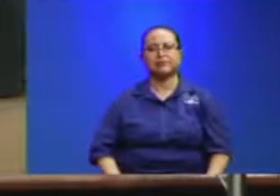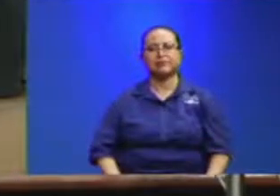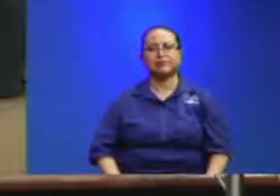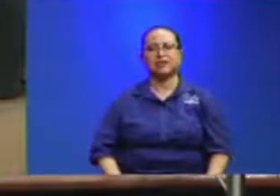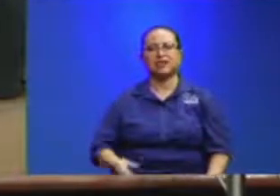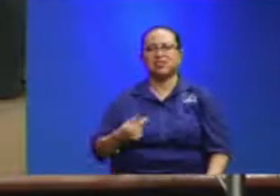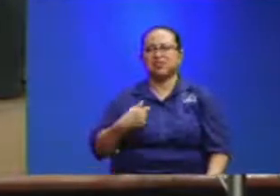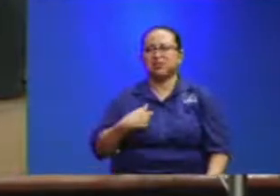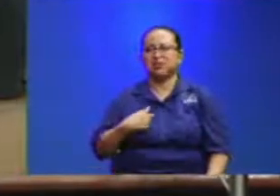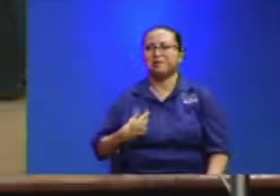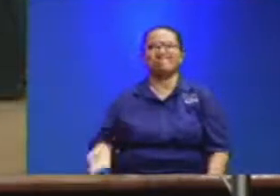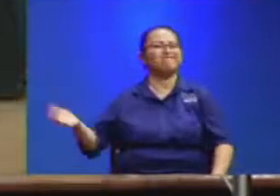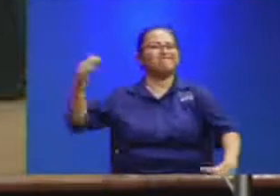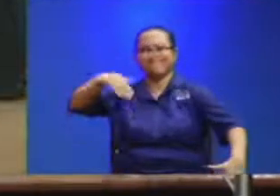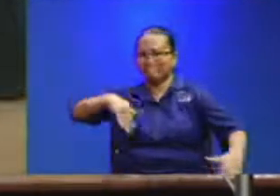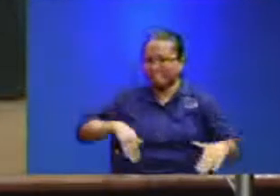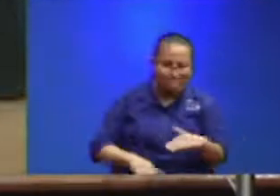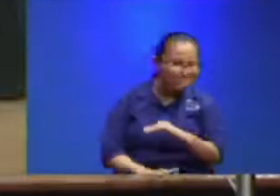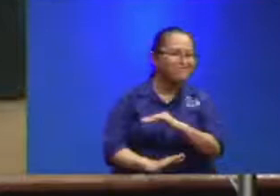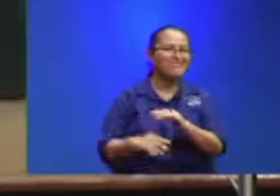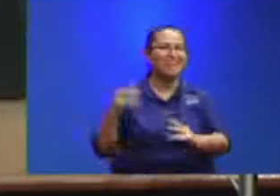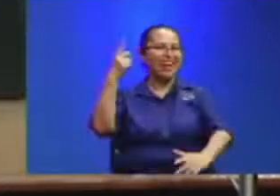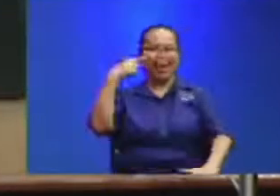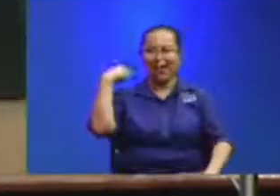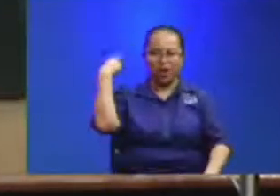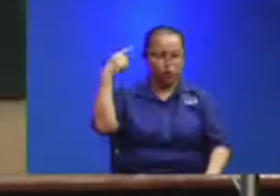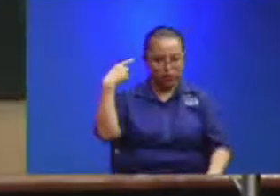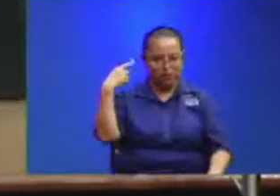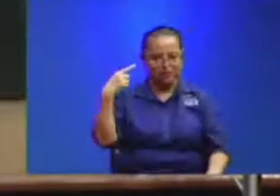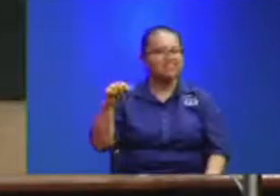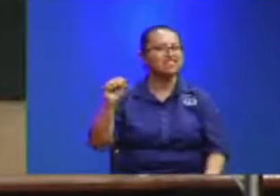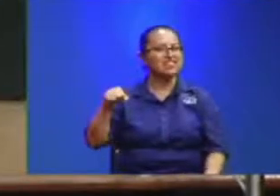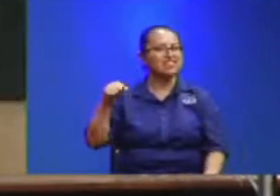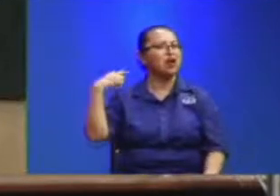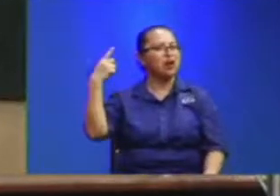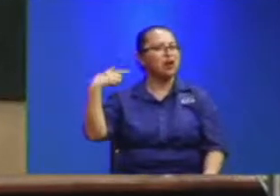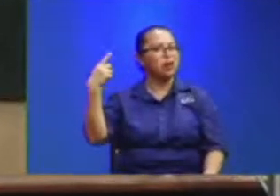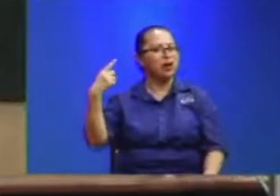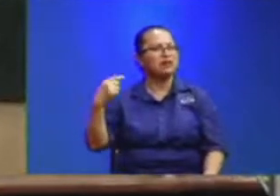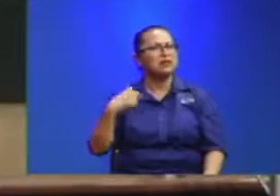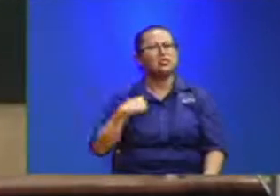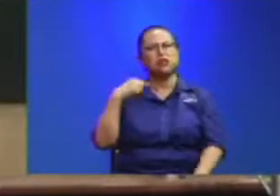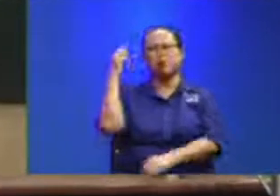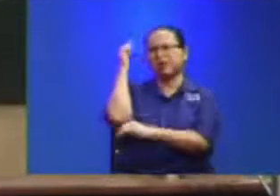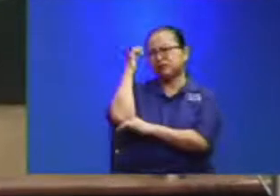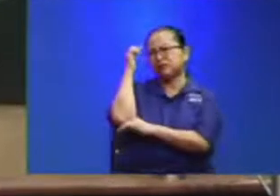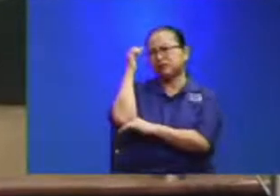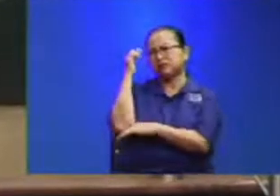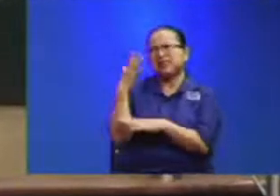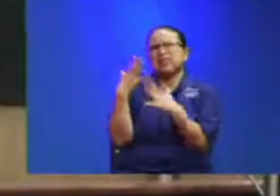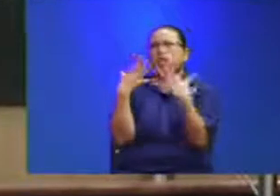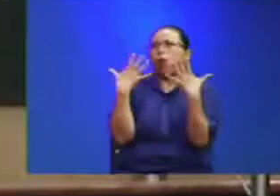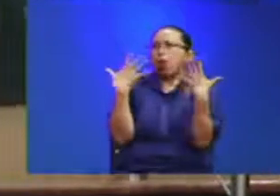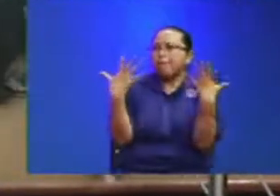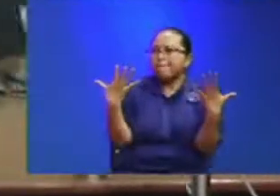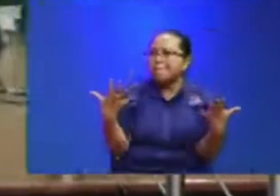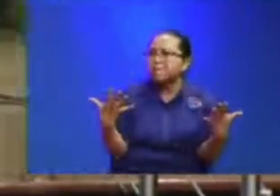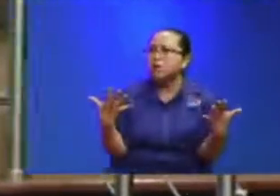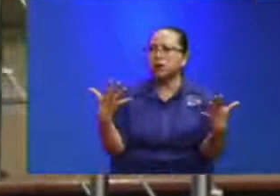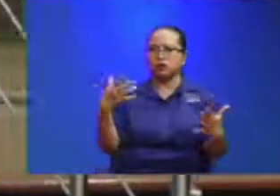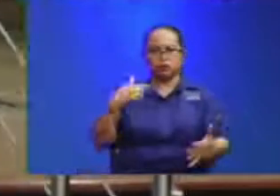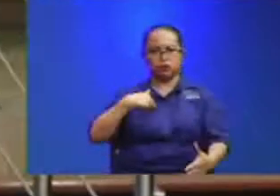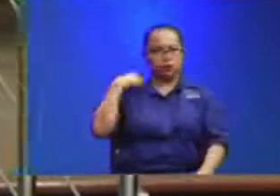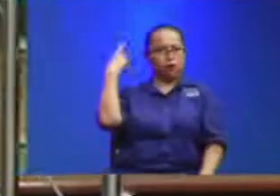me hoy en una locura deberá ser una locura ahora hijo me pongo a pensar como fuimos de locos porque